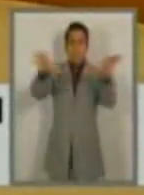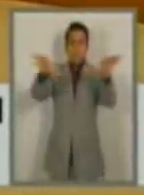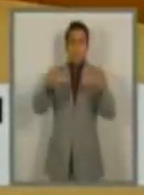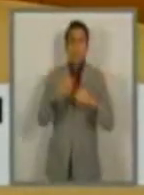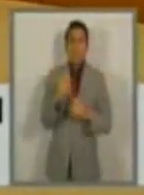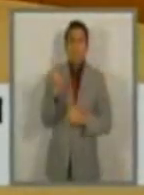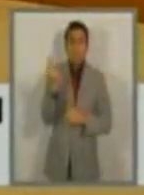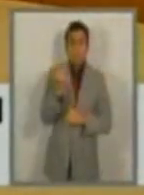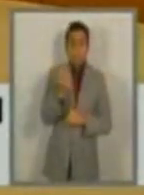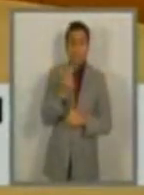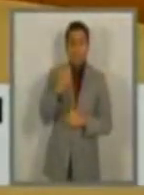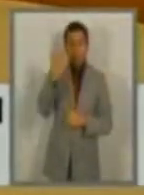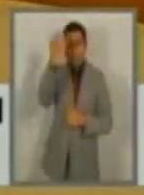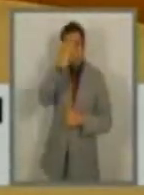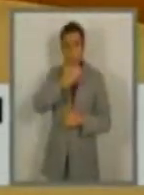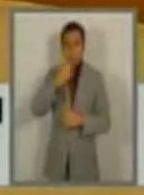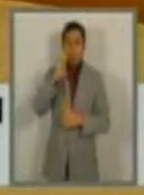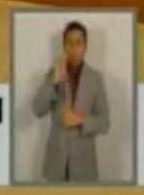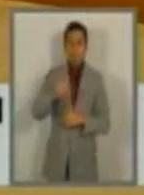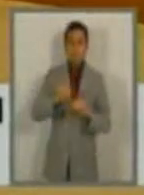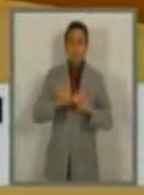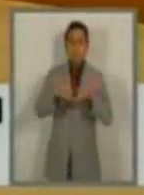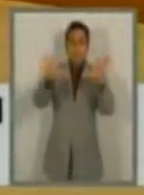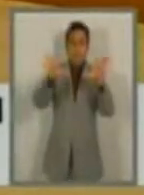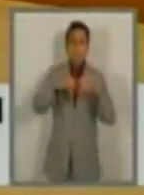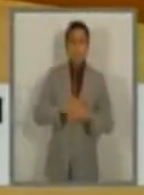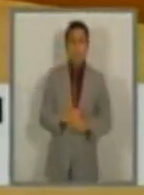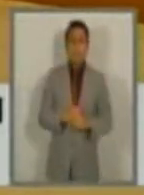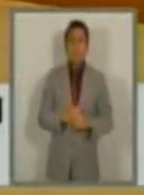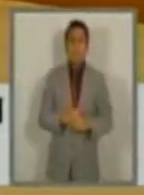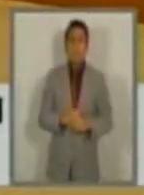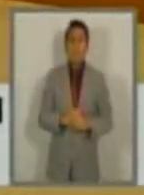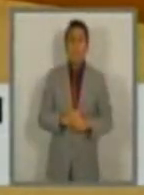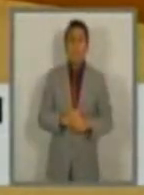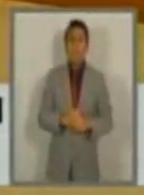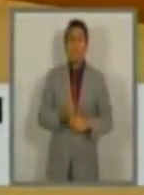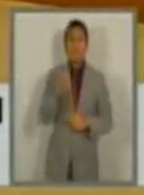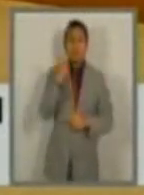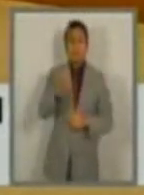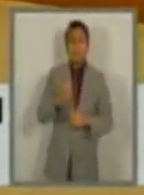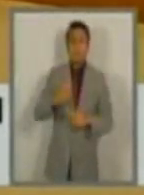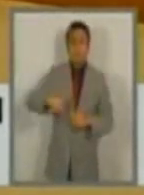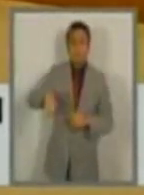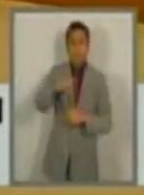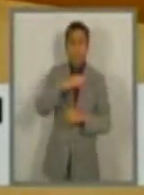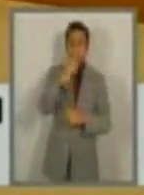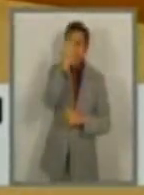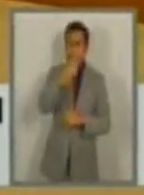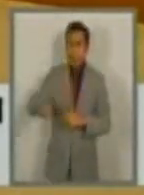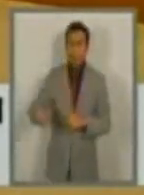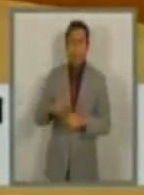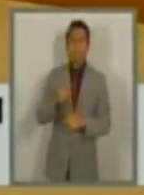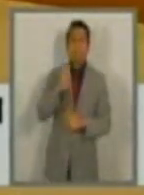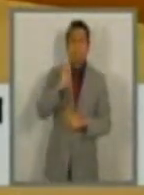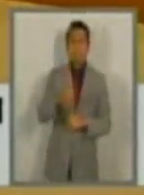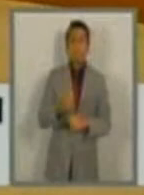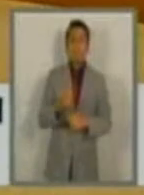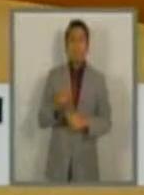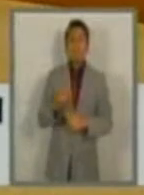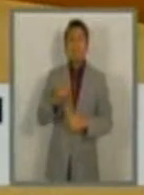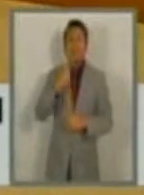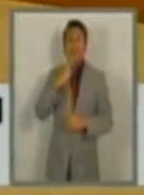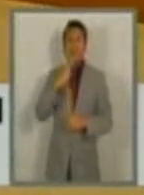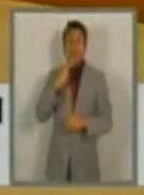el carácter de pública. Con ello, se exige la eficiencia y eficacia en el uso de